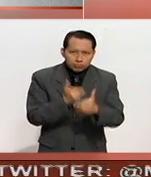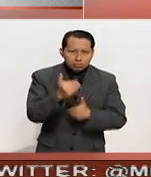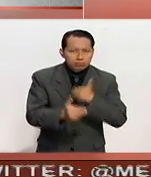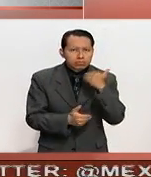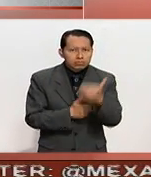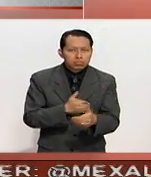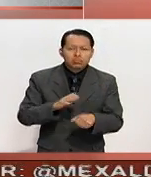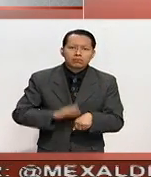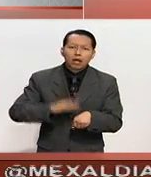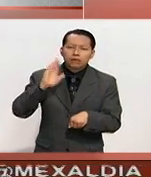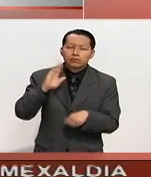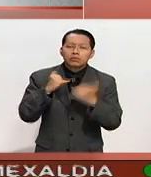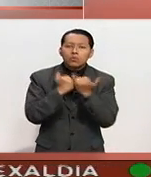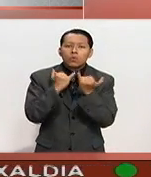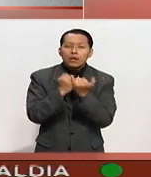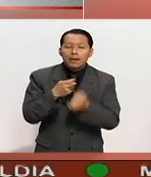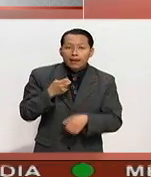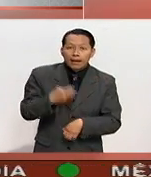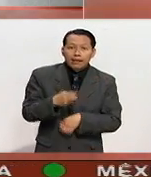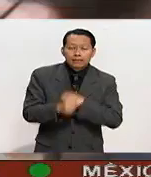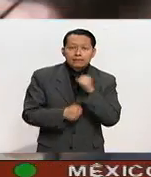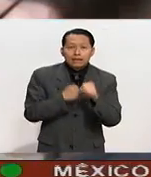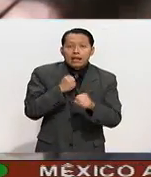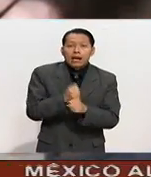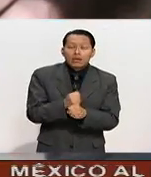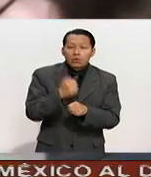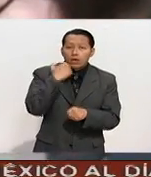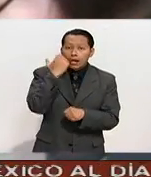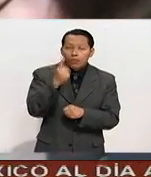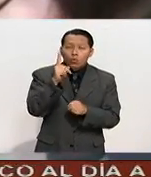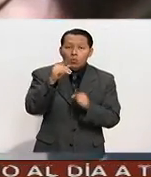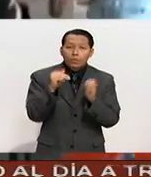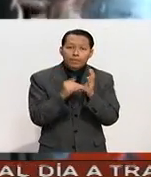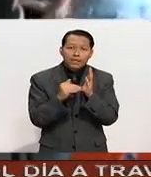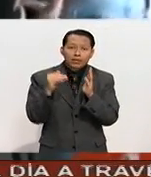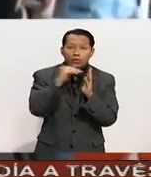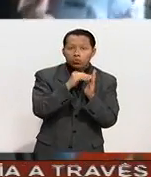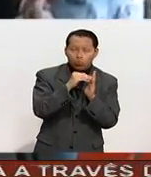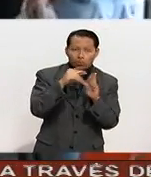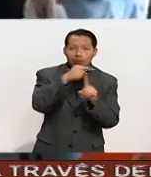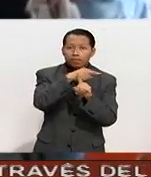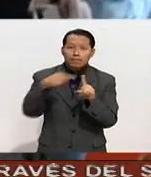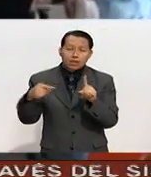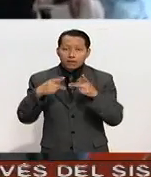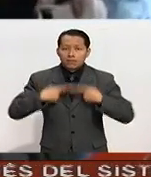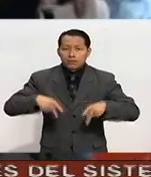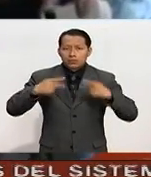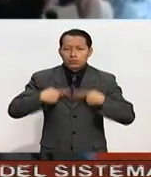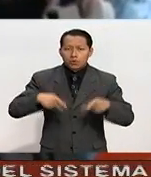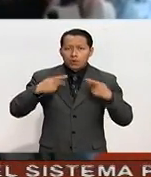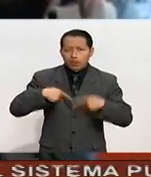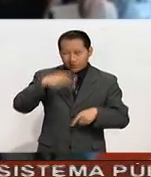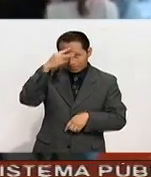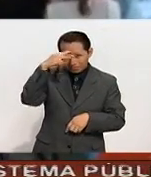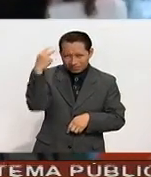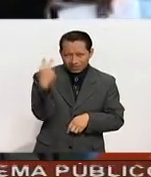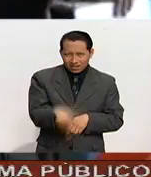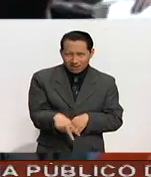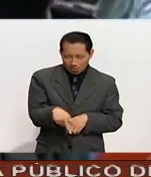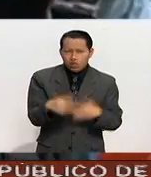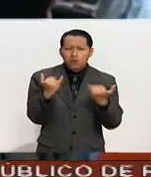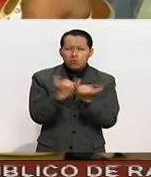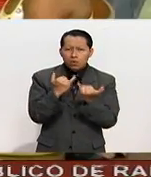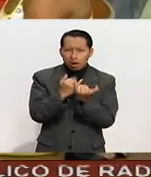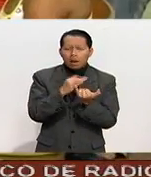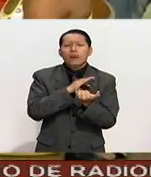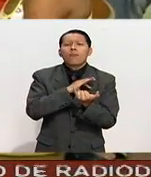posible. Queremos este año llegar a 1,5 millones de mexicanos que tengan esta oportunidad de abatir